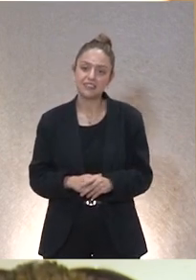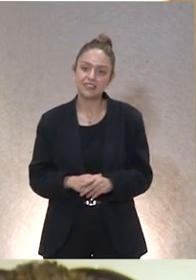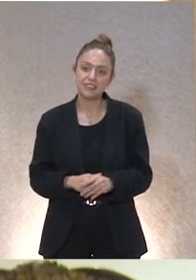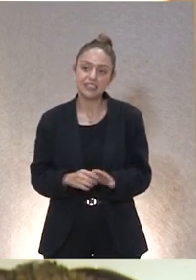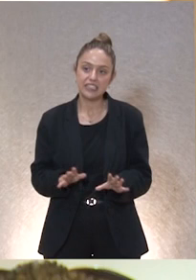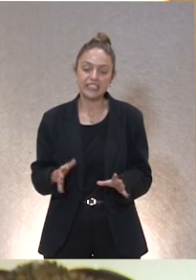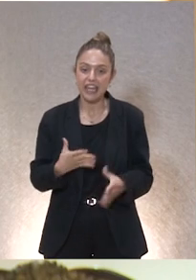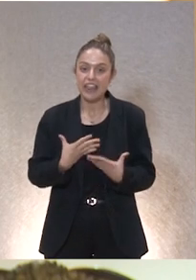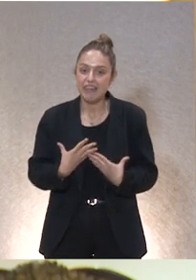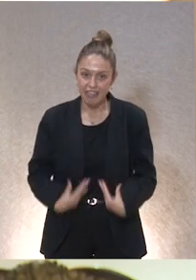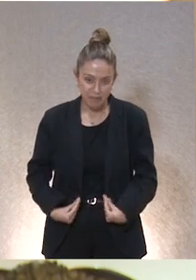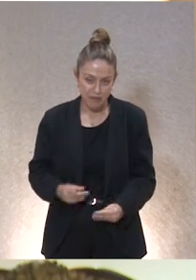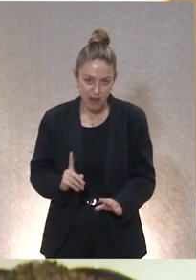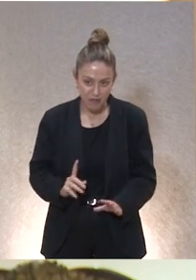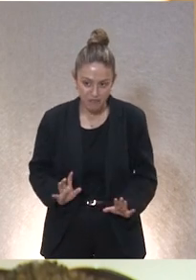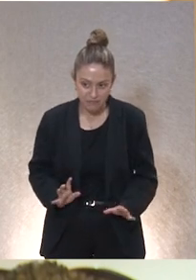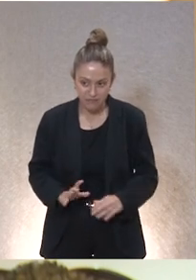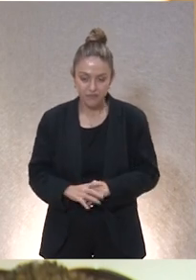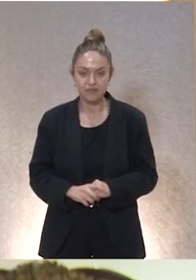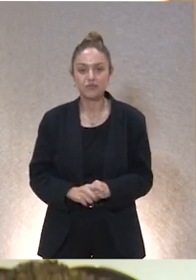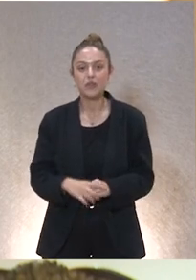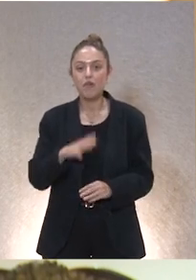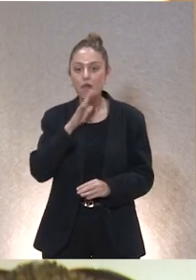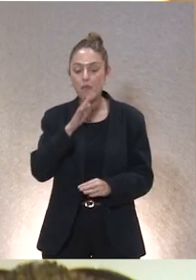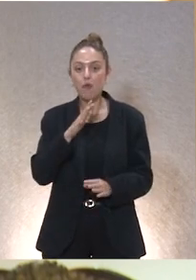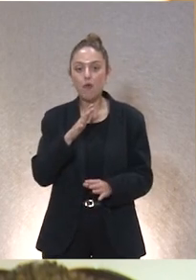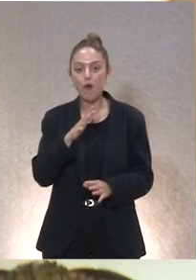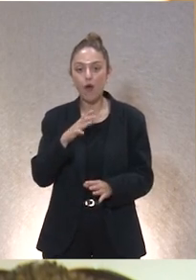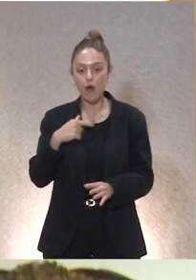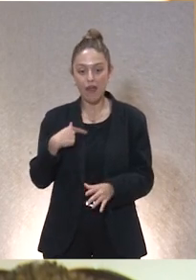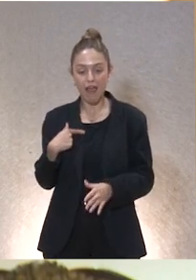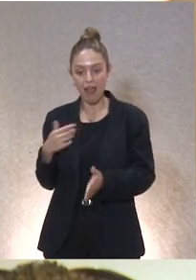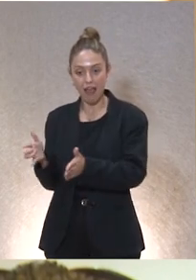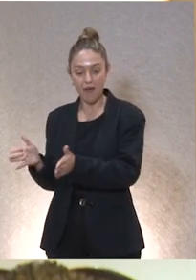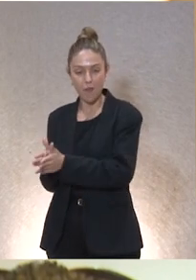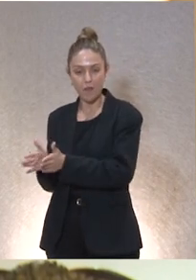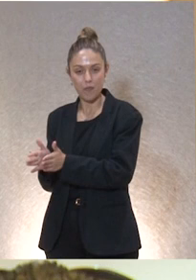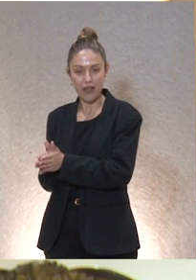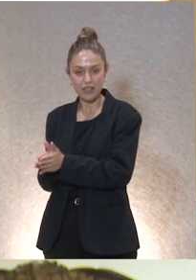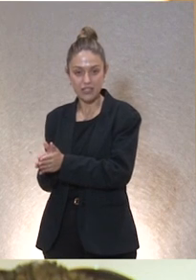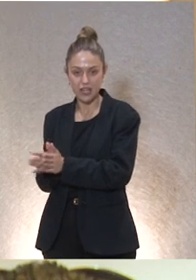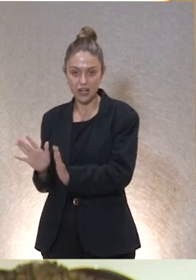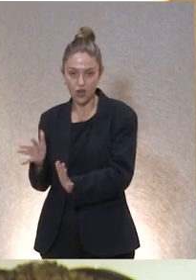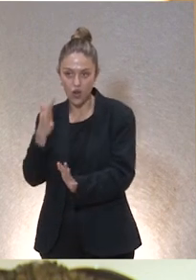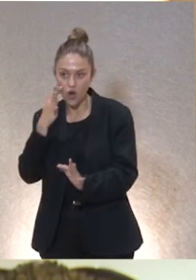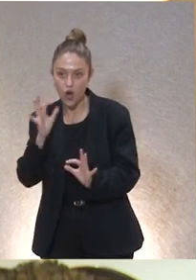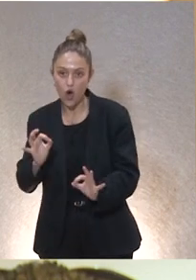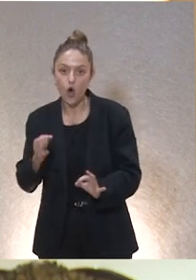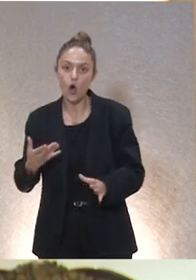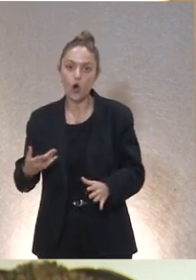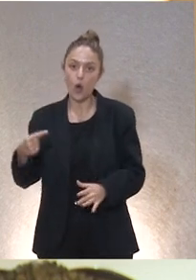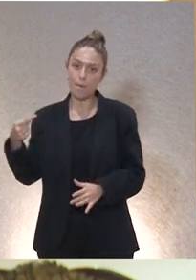y que no os deprima porque alguno de mis consultores que les he consultado me han dicho ojo no seas demasiado